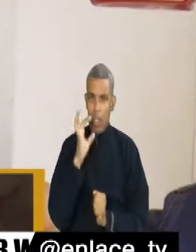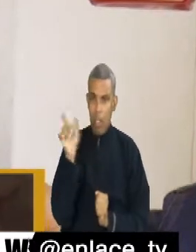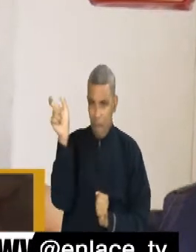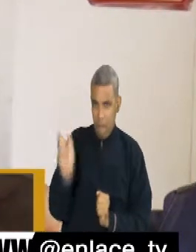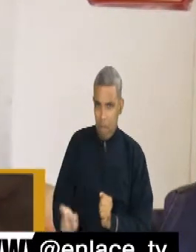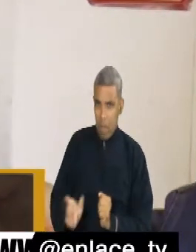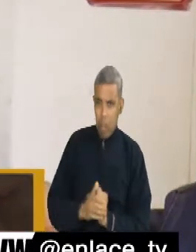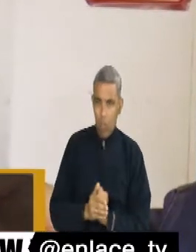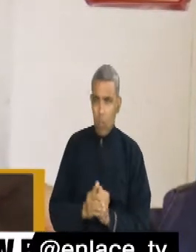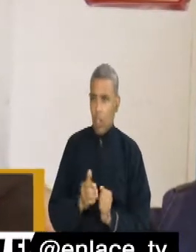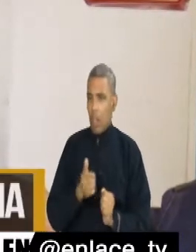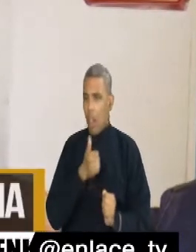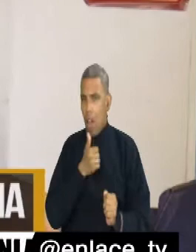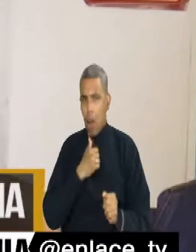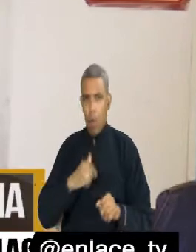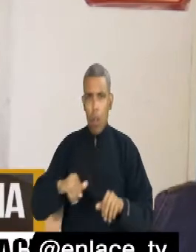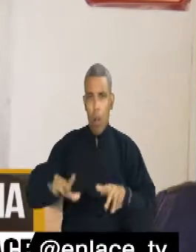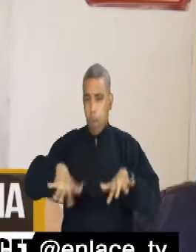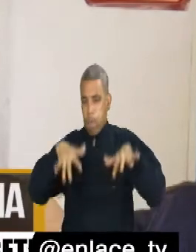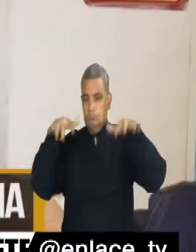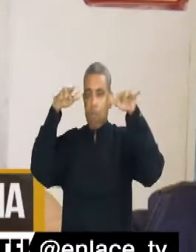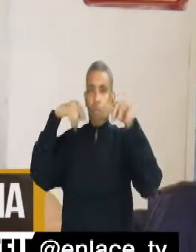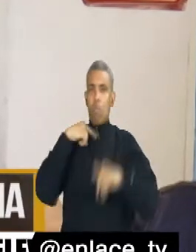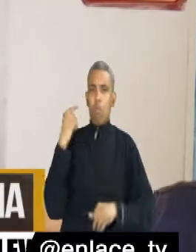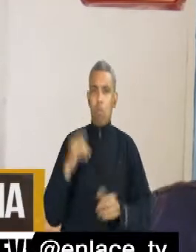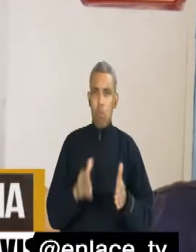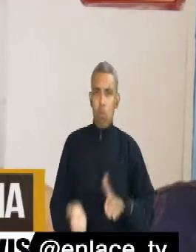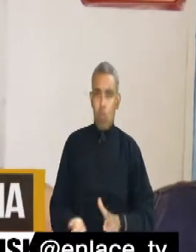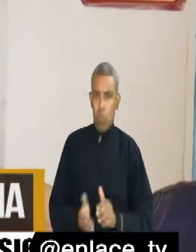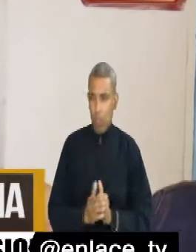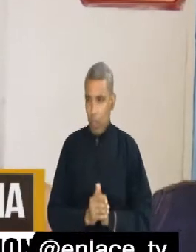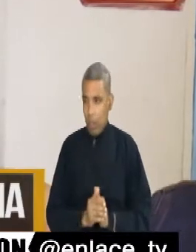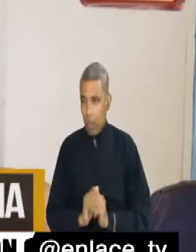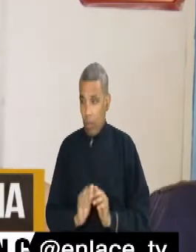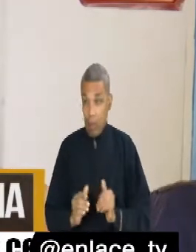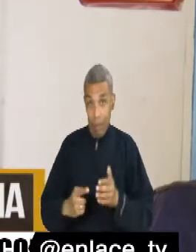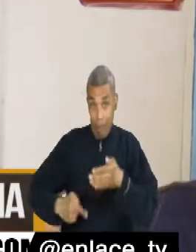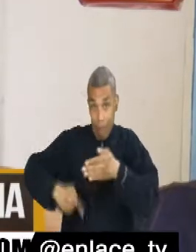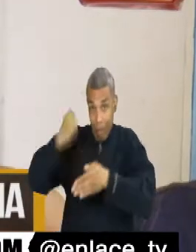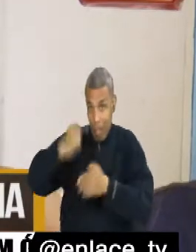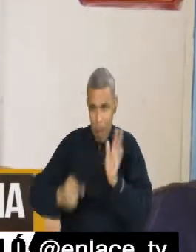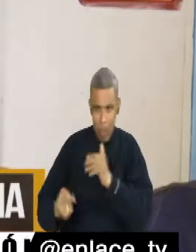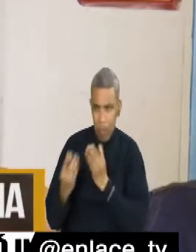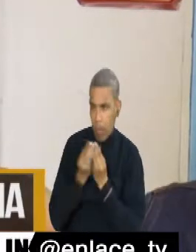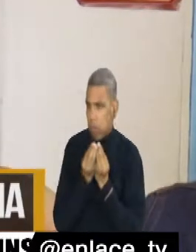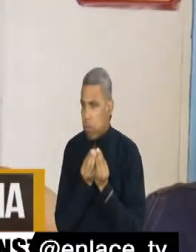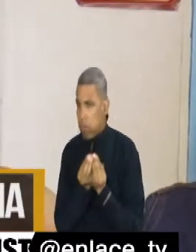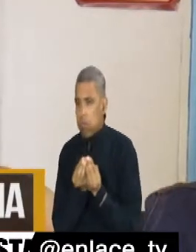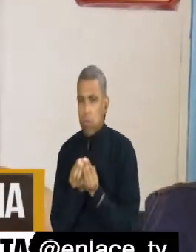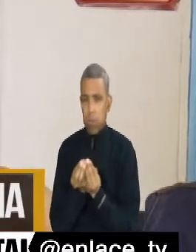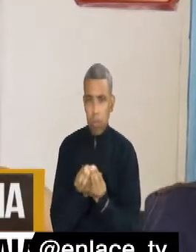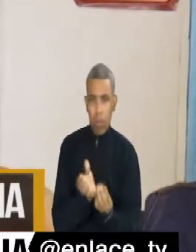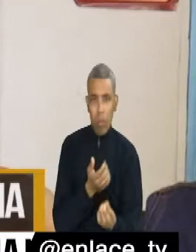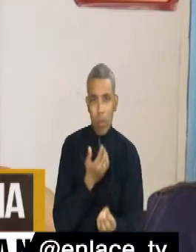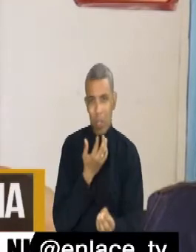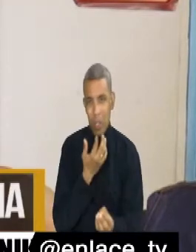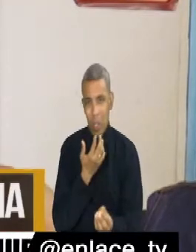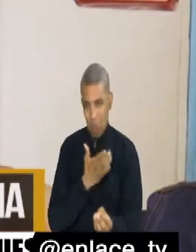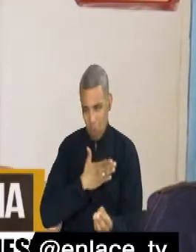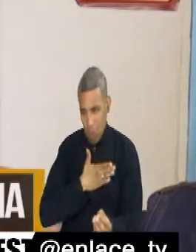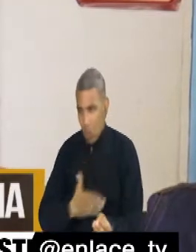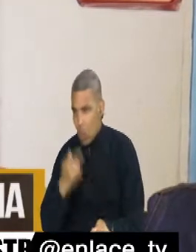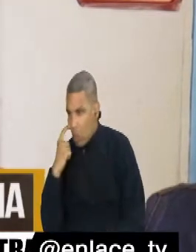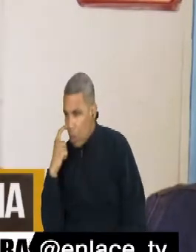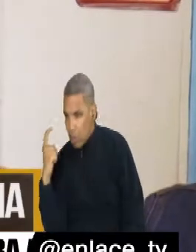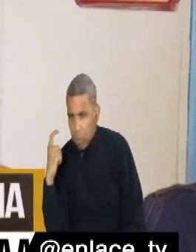Colorada. Activamos nuestro grupo de rescate acuático, de búsqueda y salvamento de rescate acuático en Barranca Bermeja, y a las 7 y media de la mañana